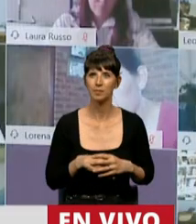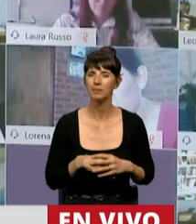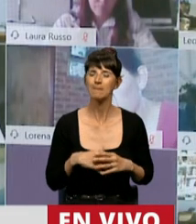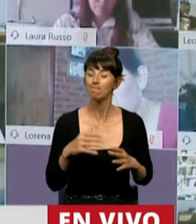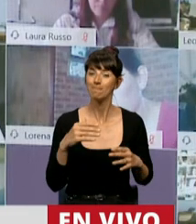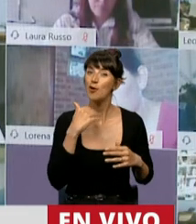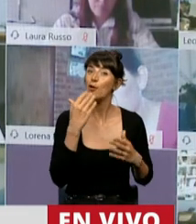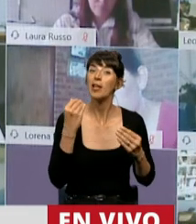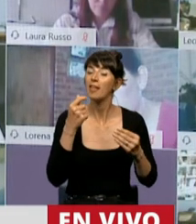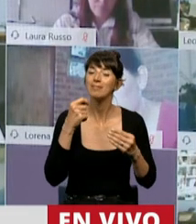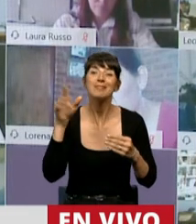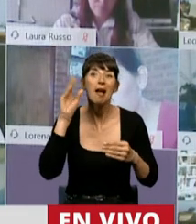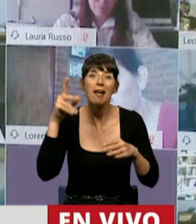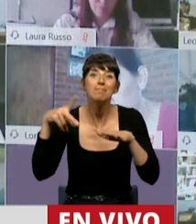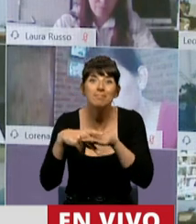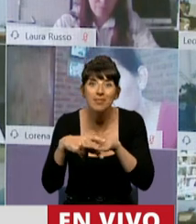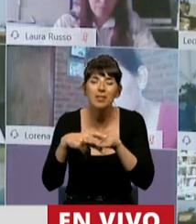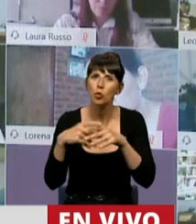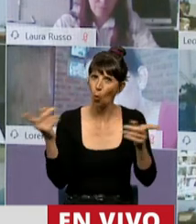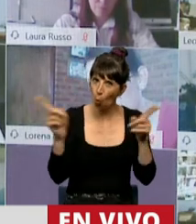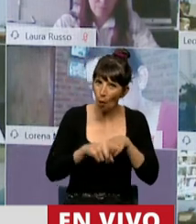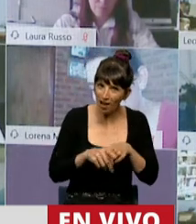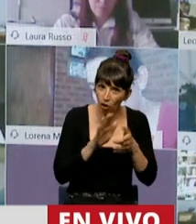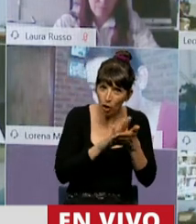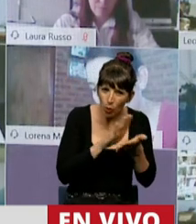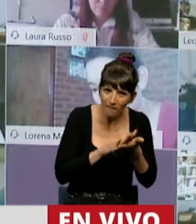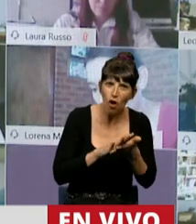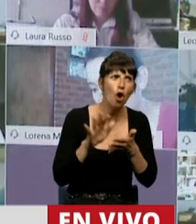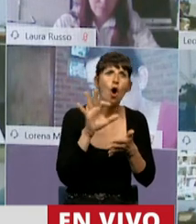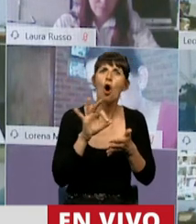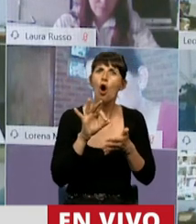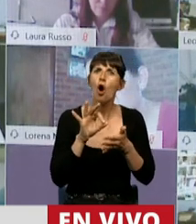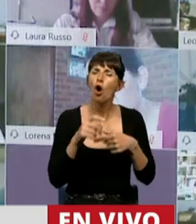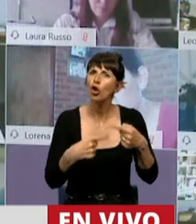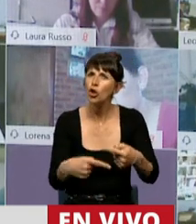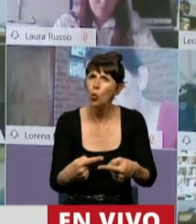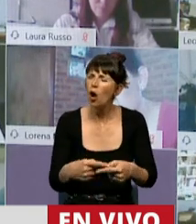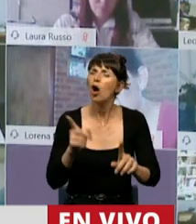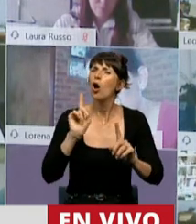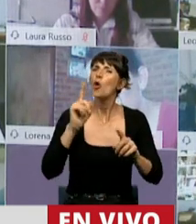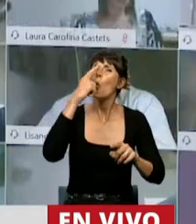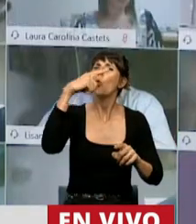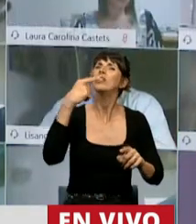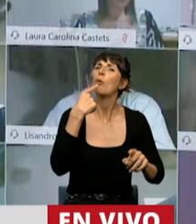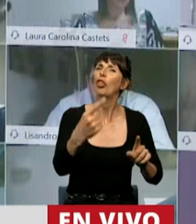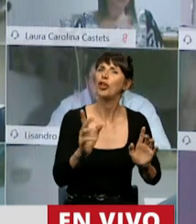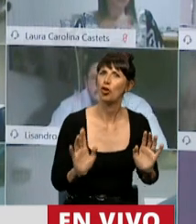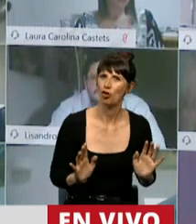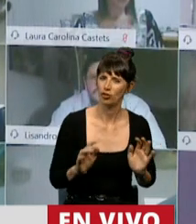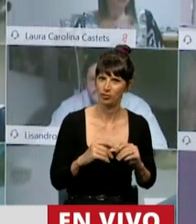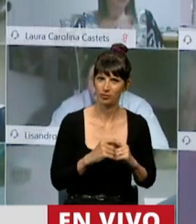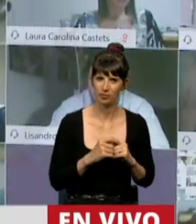en qué parte al inicio o había empezado el último párrafo o la